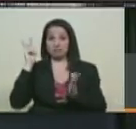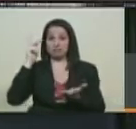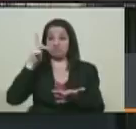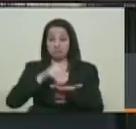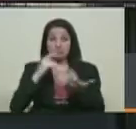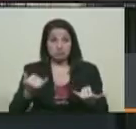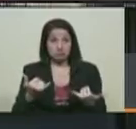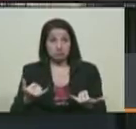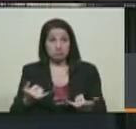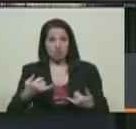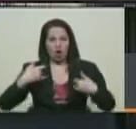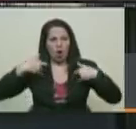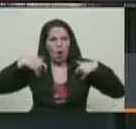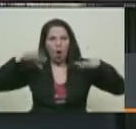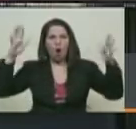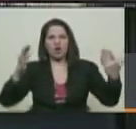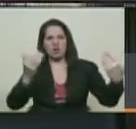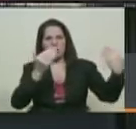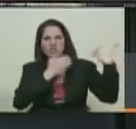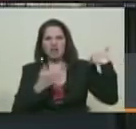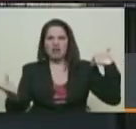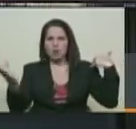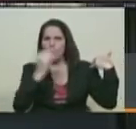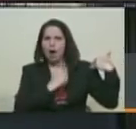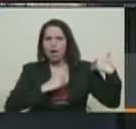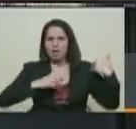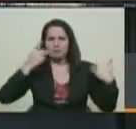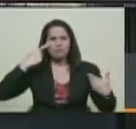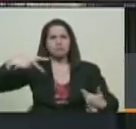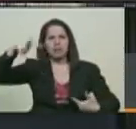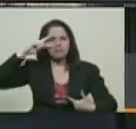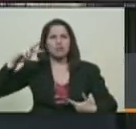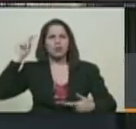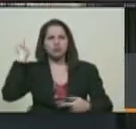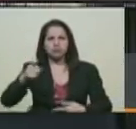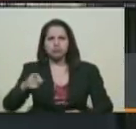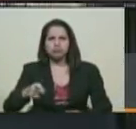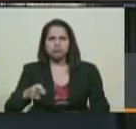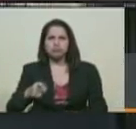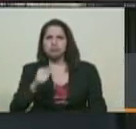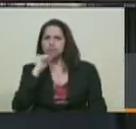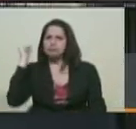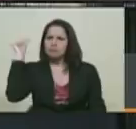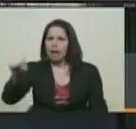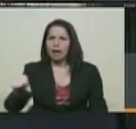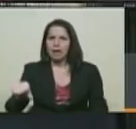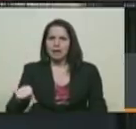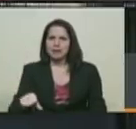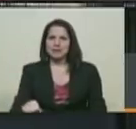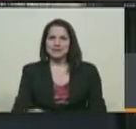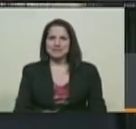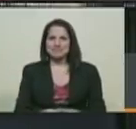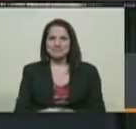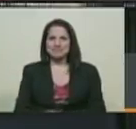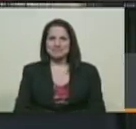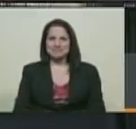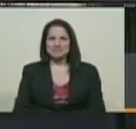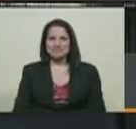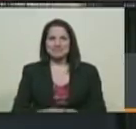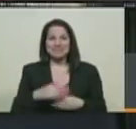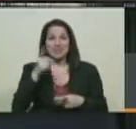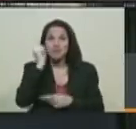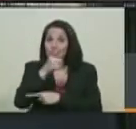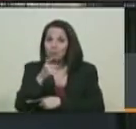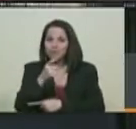Venezuela. Naguarada irresponsable, bandido Julio Borges, eres un bandido, ¿vale? Más temprano que tarde, tienes